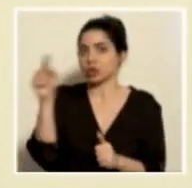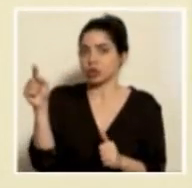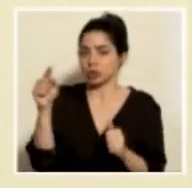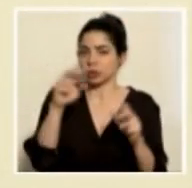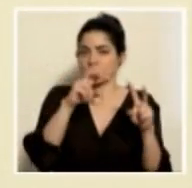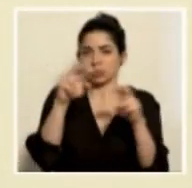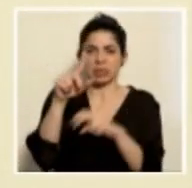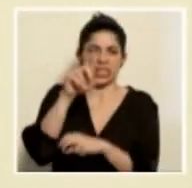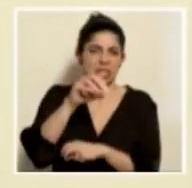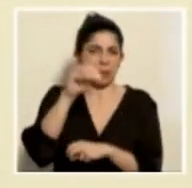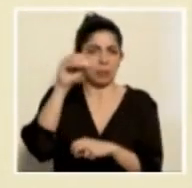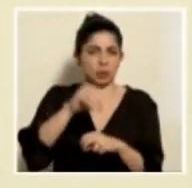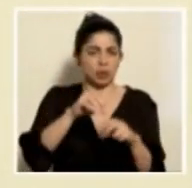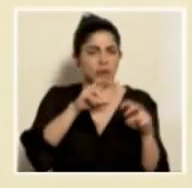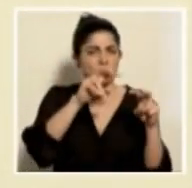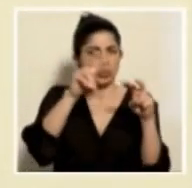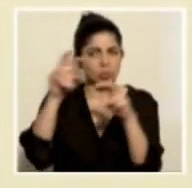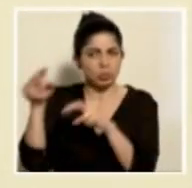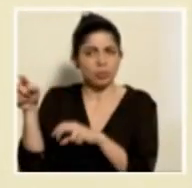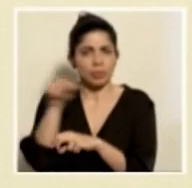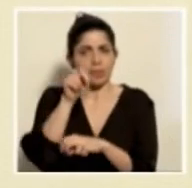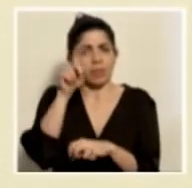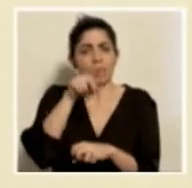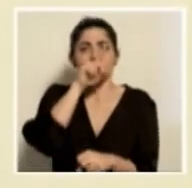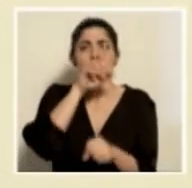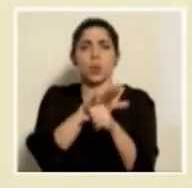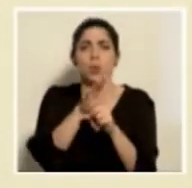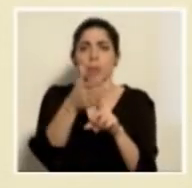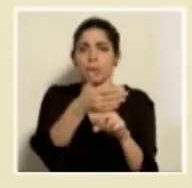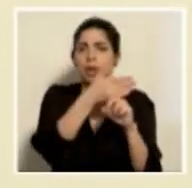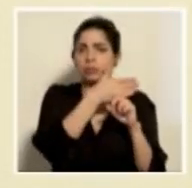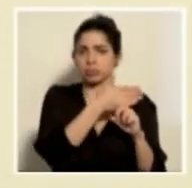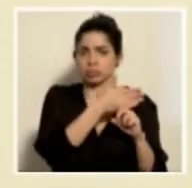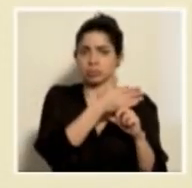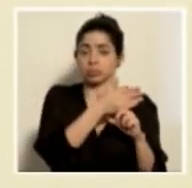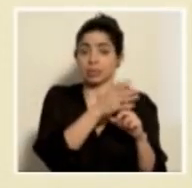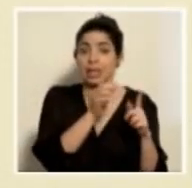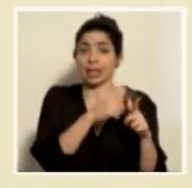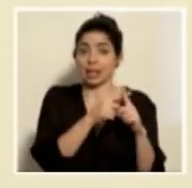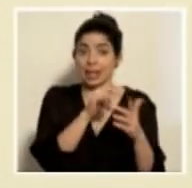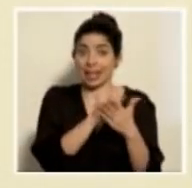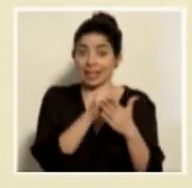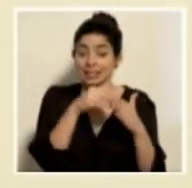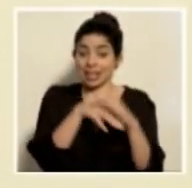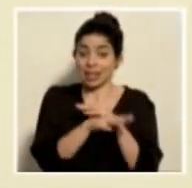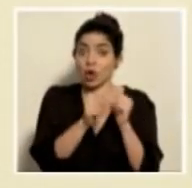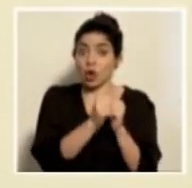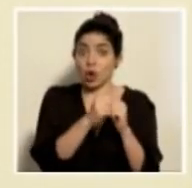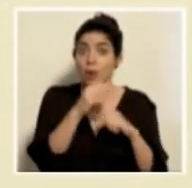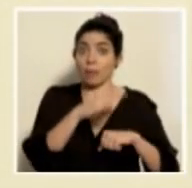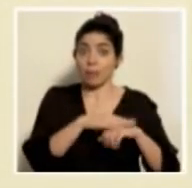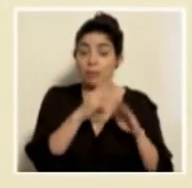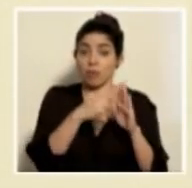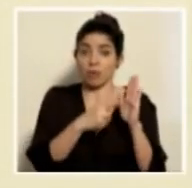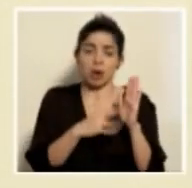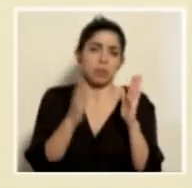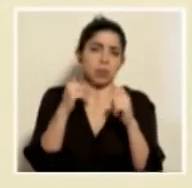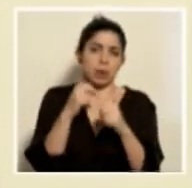prácticamente 100%, que se cumple con la cuarentena de prevención. Así que desde ese punto de vista de ingresos regulares, yo creo que no hay